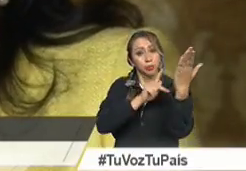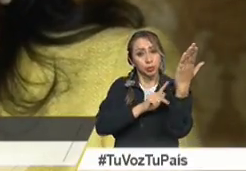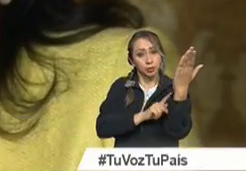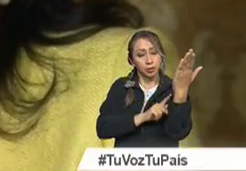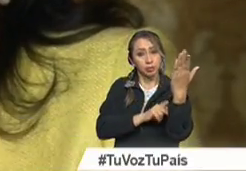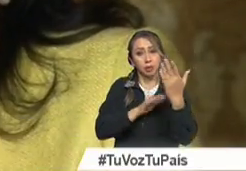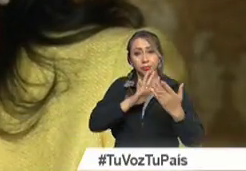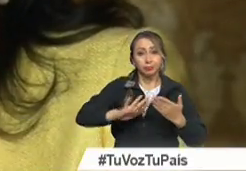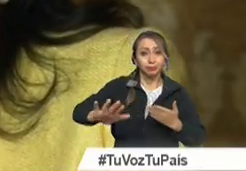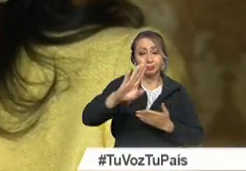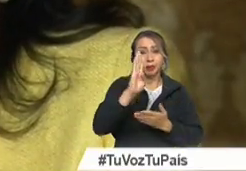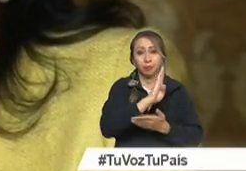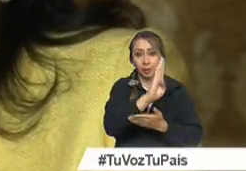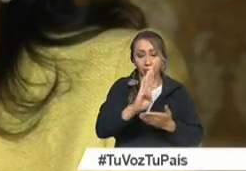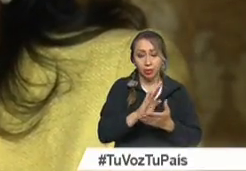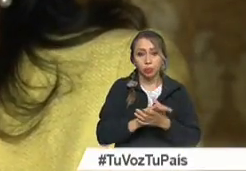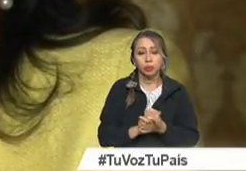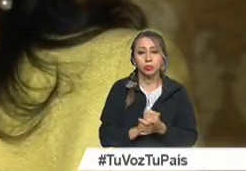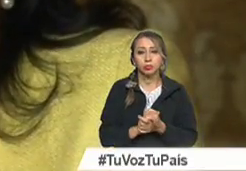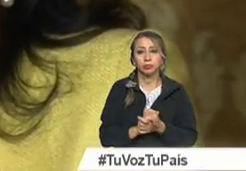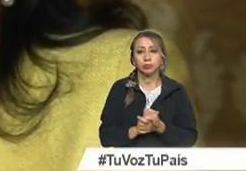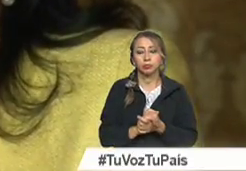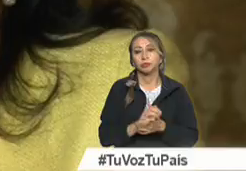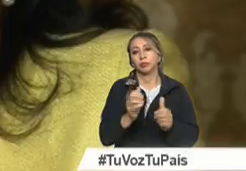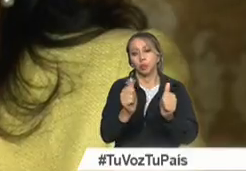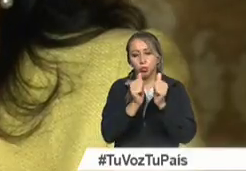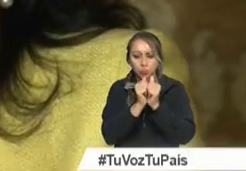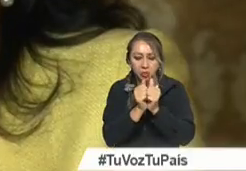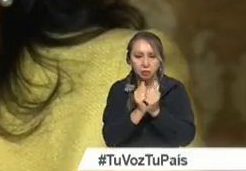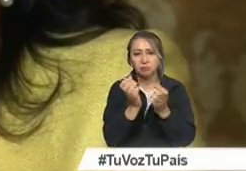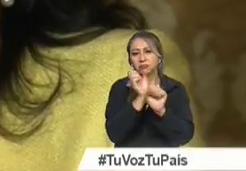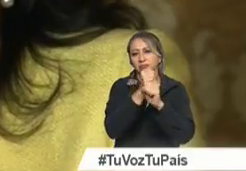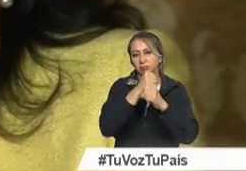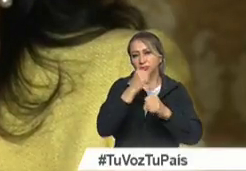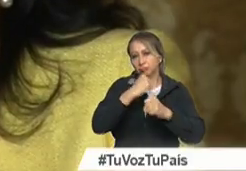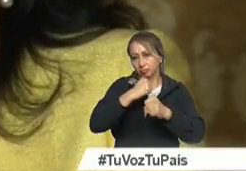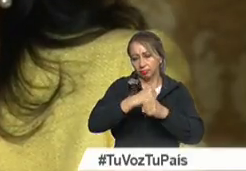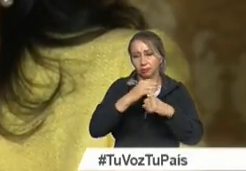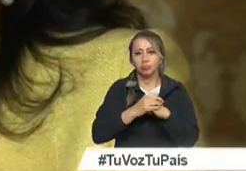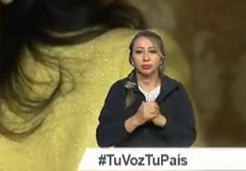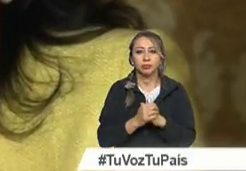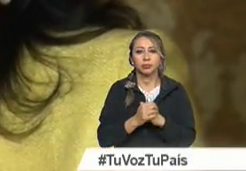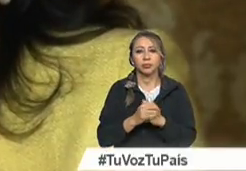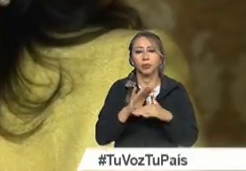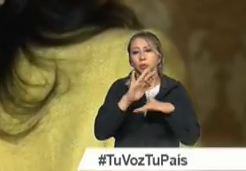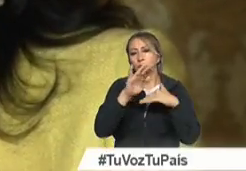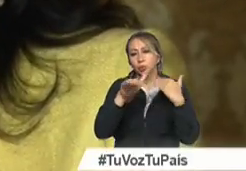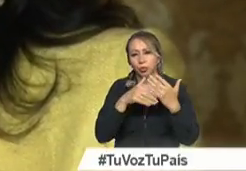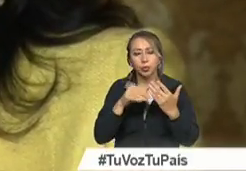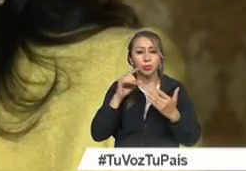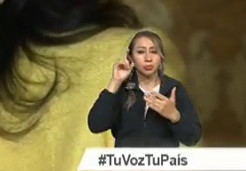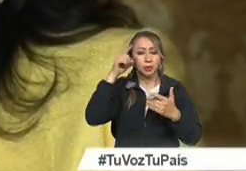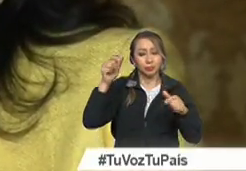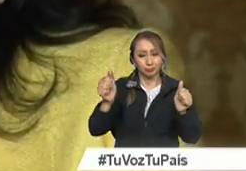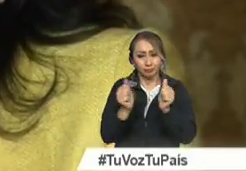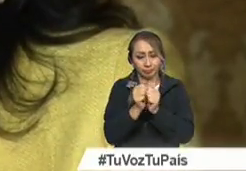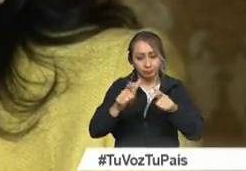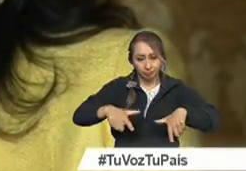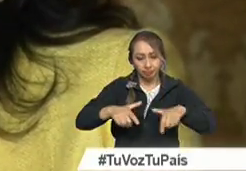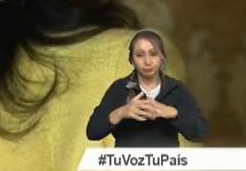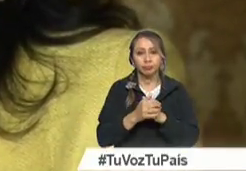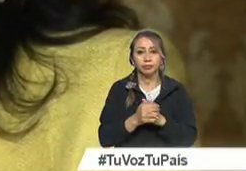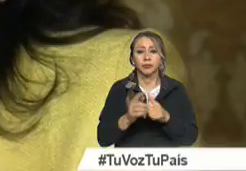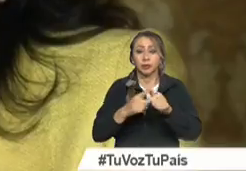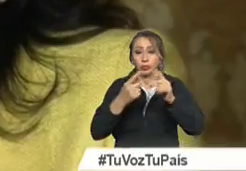estos barrios que queremos acompañar y hacerlos con todo el gobierno vamos a